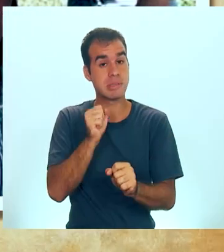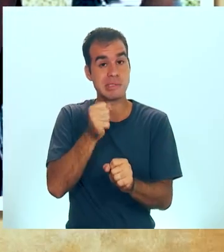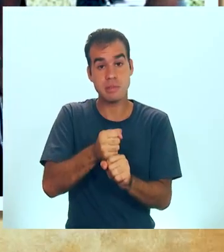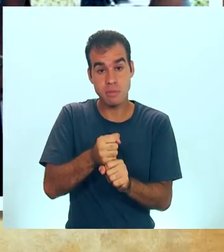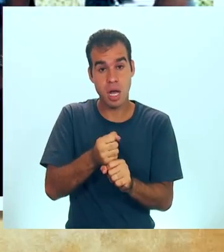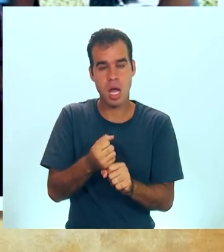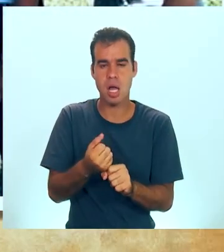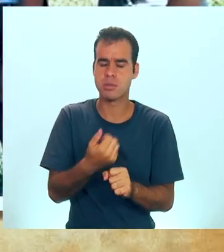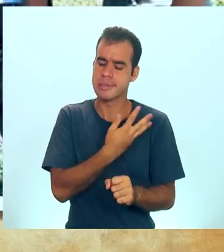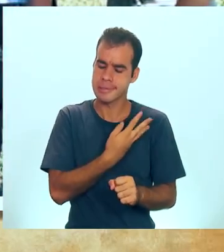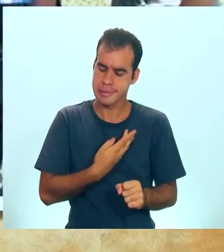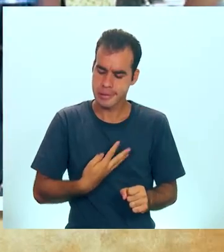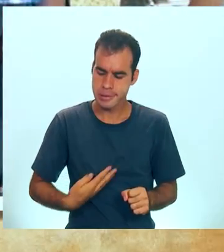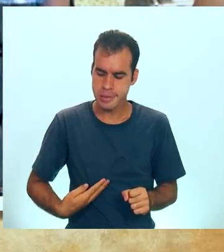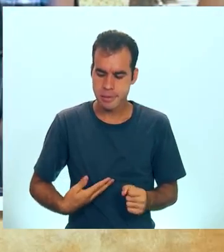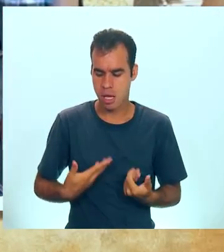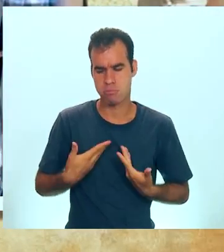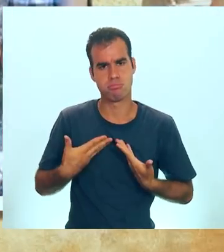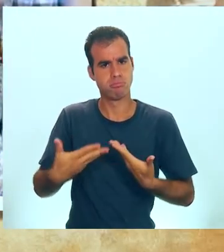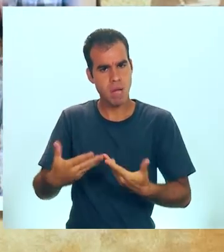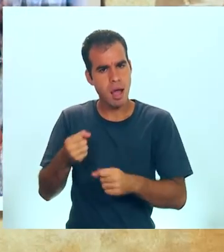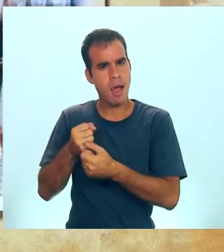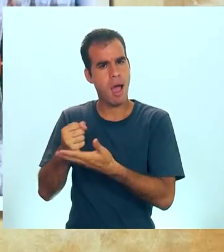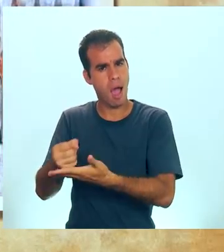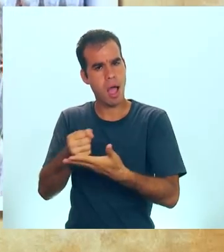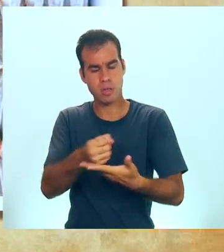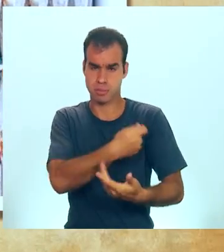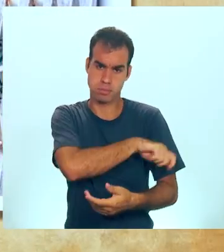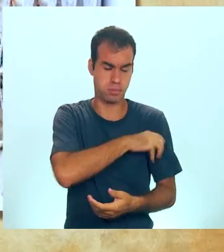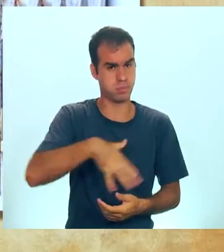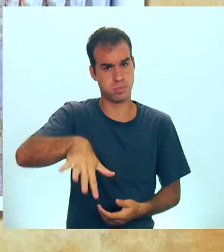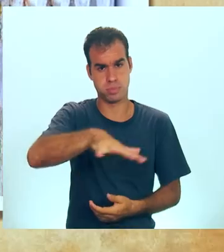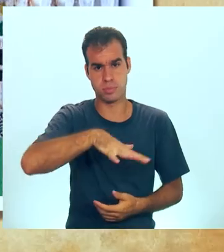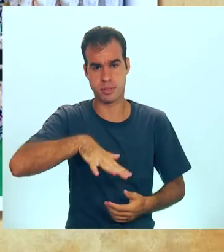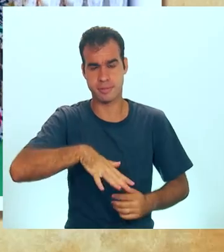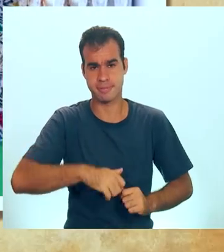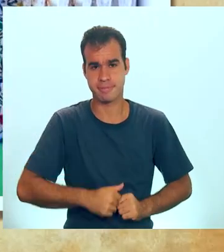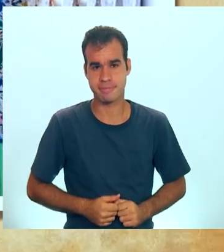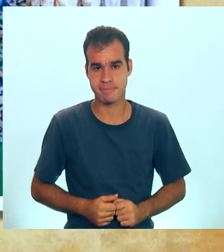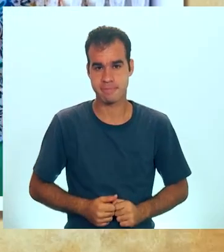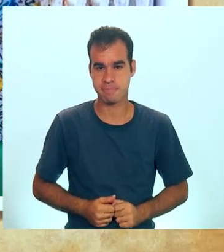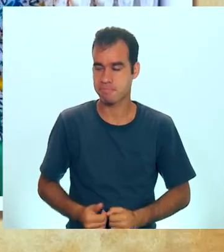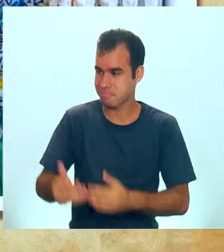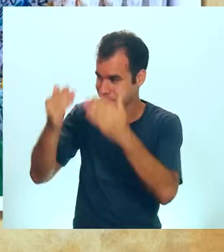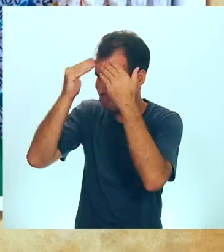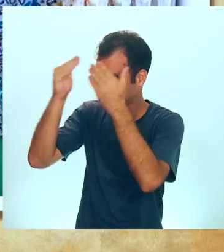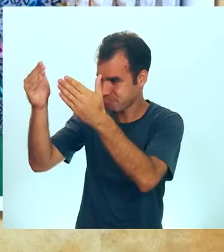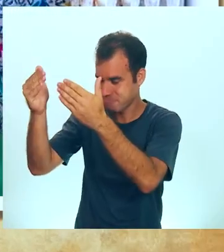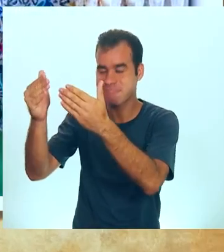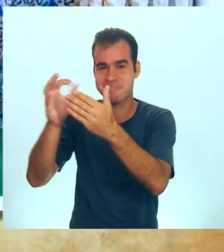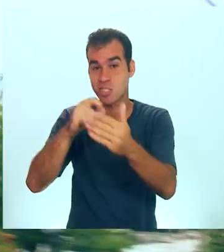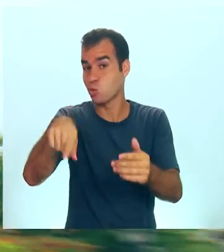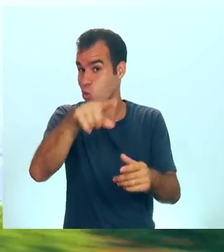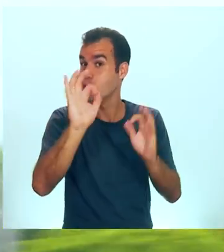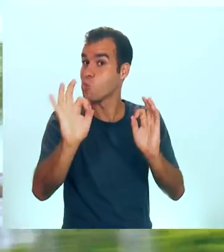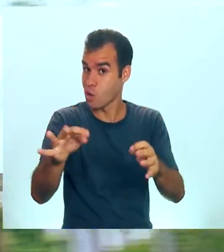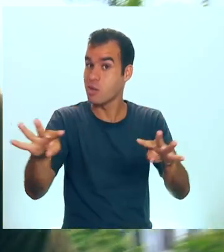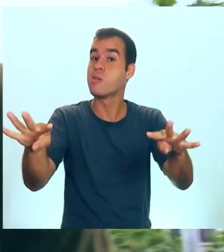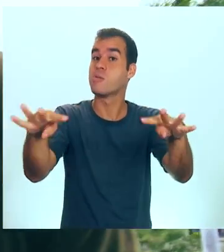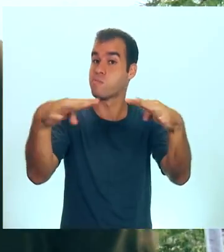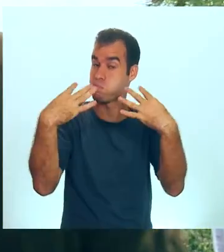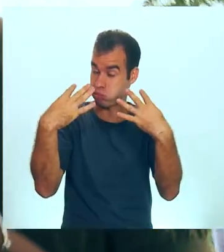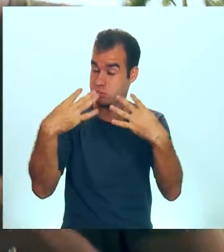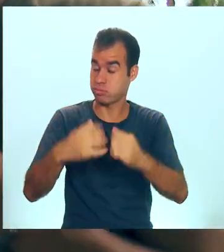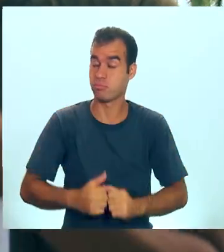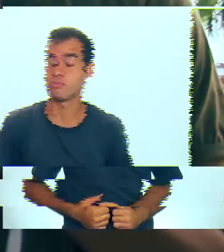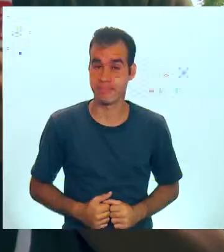trabajo, humanidad, solidaridad con la población y para la población. Pues muchísimas gracias, Leinay. Y tú sigue pegado al